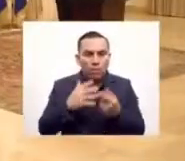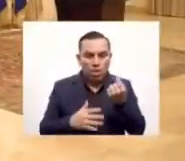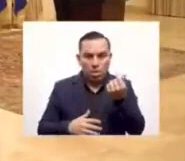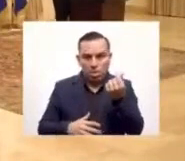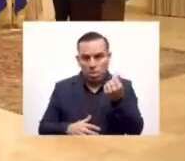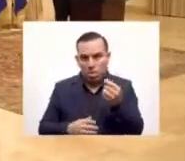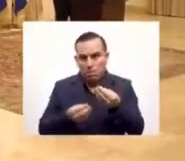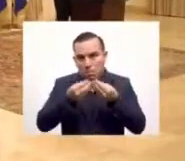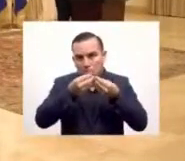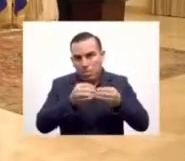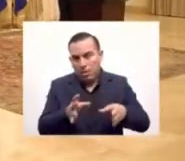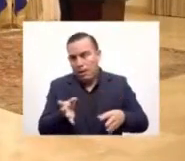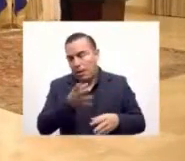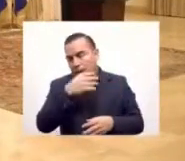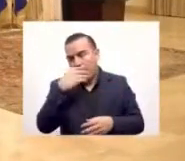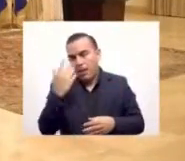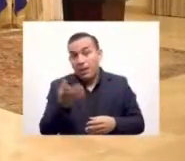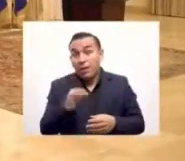querer tomar la iniciativa.